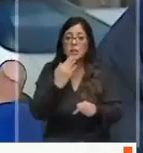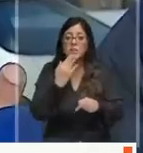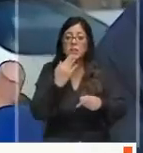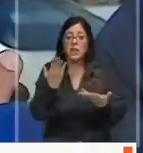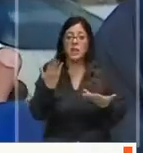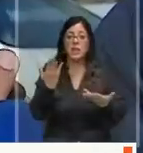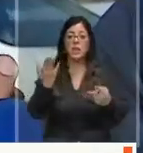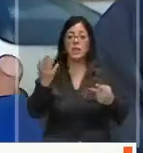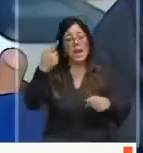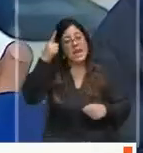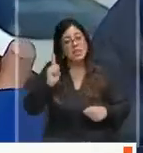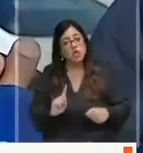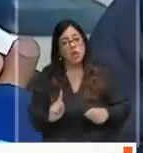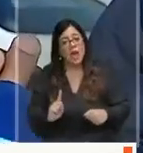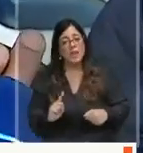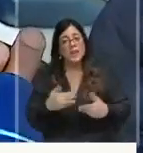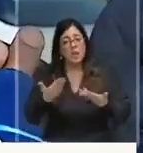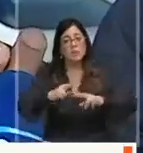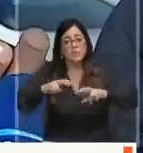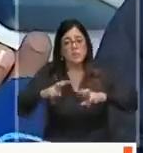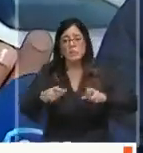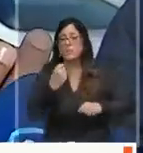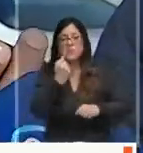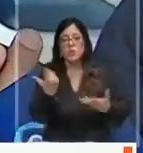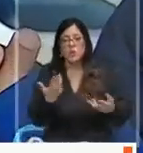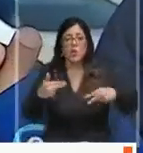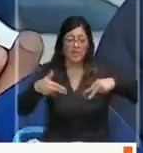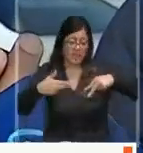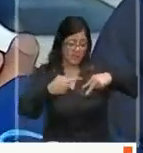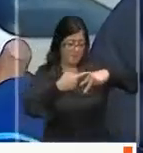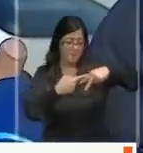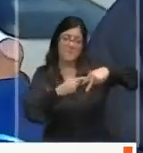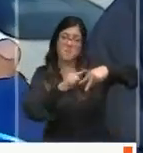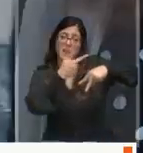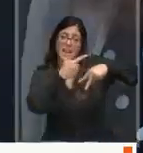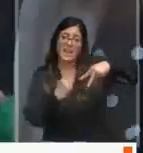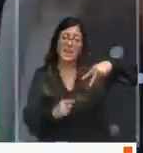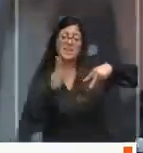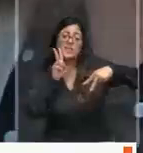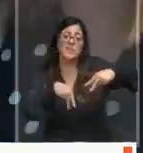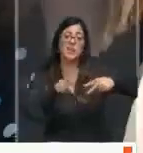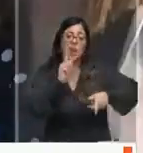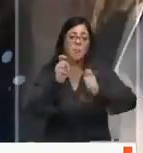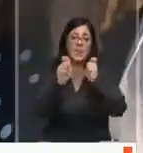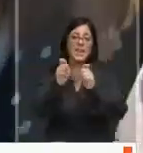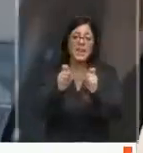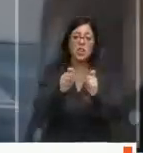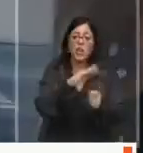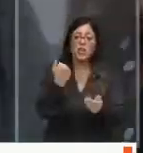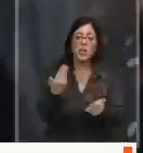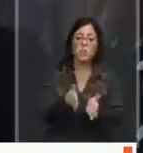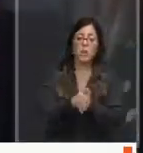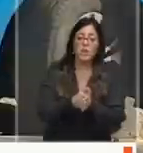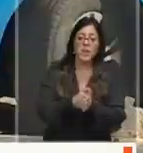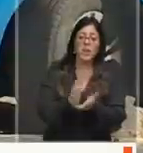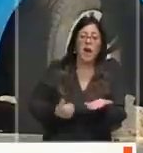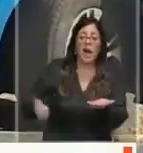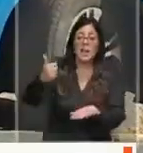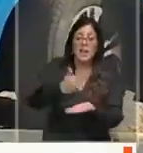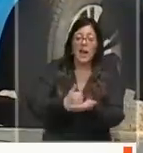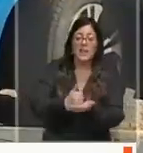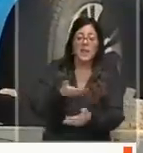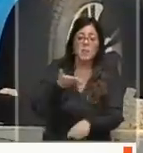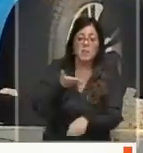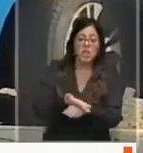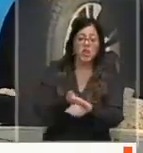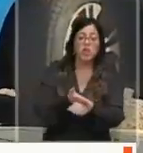impacto. Se está investigando qué tipo de impacto en la pierna, que es una lesión al momento sin riesgo vital. El alcalde de la comuna, Joel Olmos, solicitó al gobierno